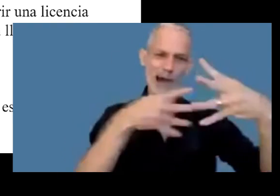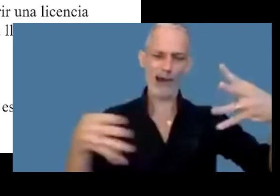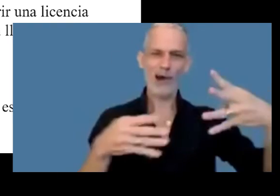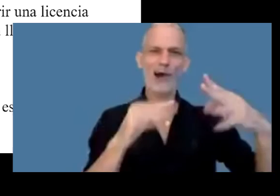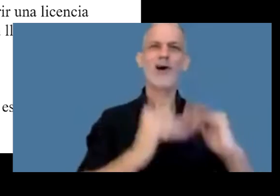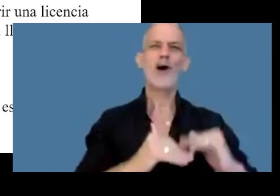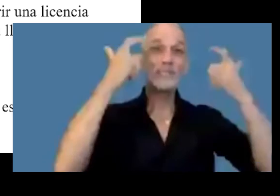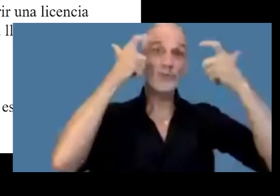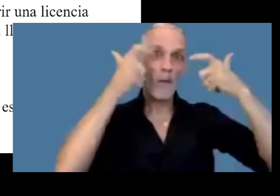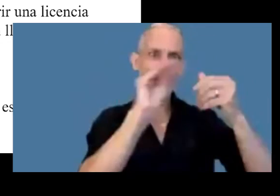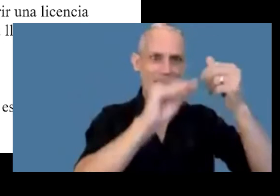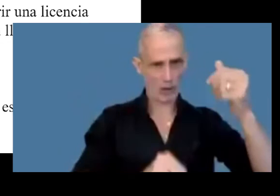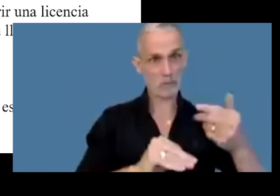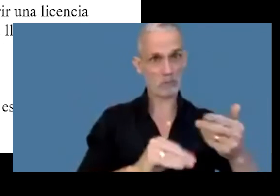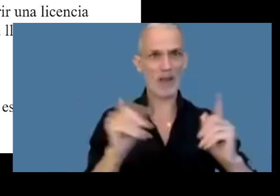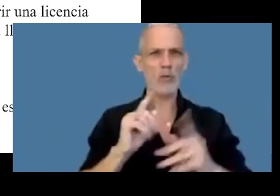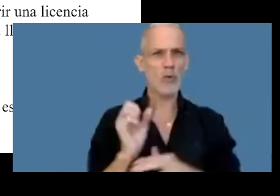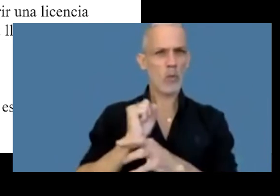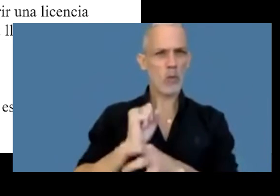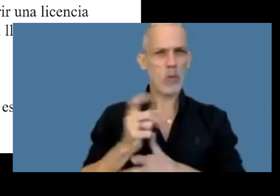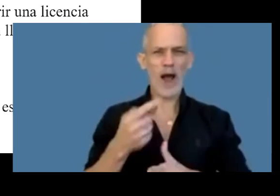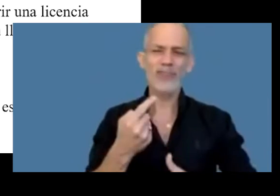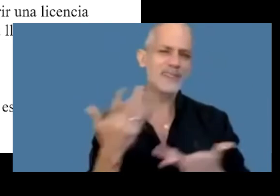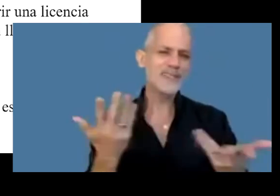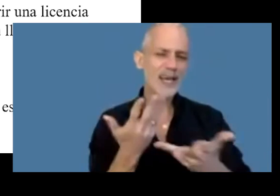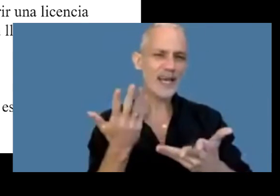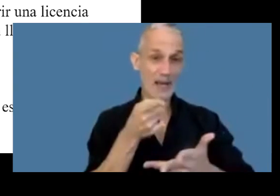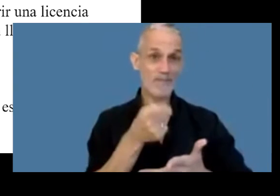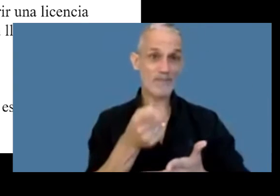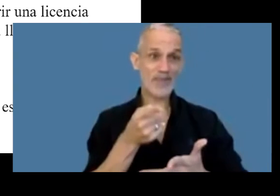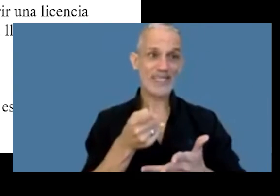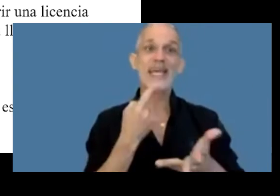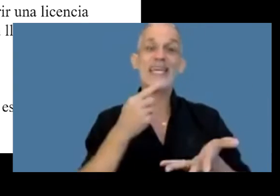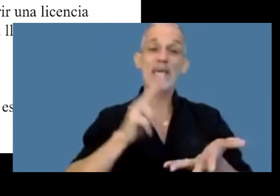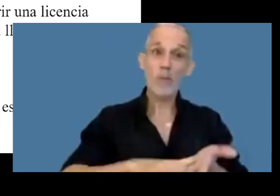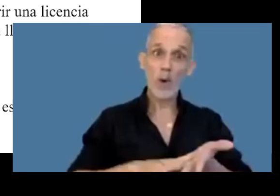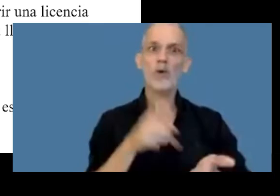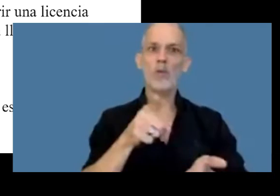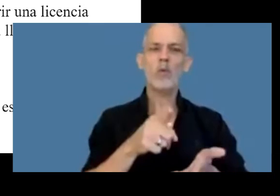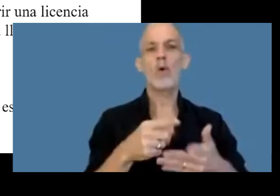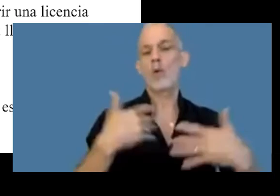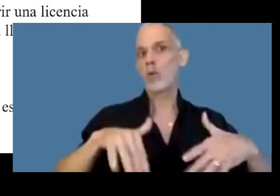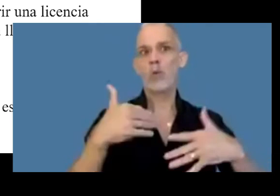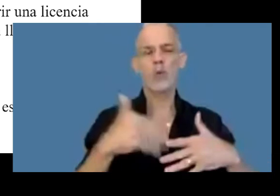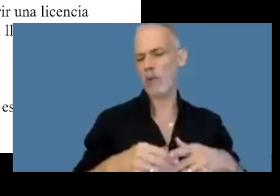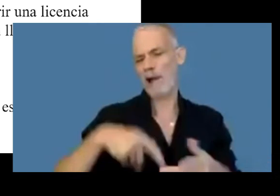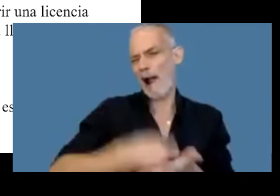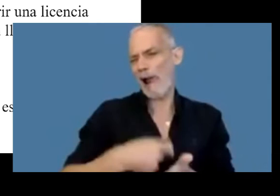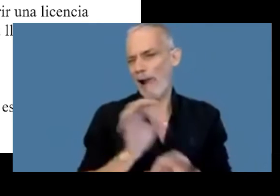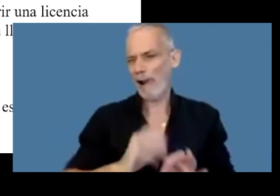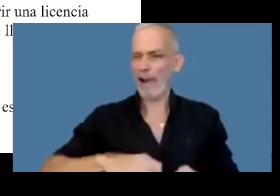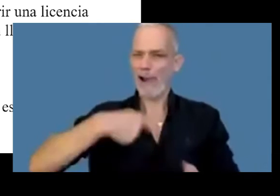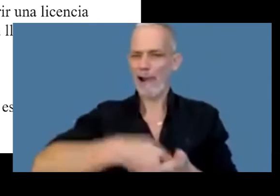sombreros. Algunos expertos aseguran que este impuesto fue ampliamente evadido, es decir, porque si